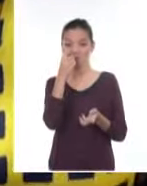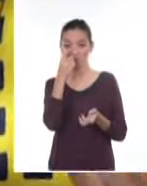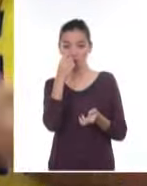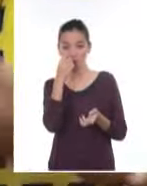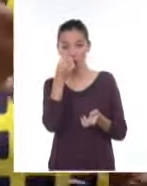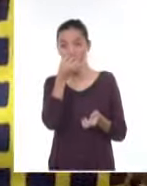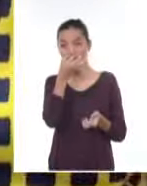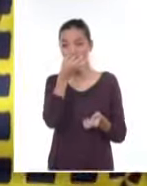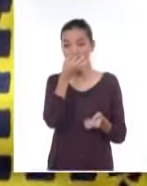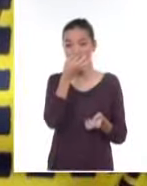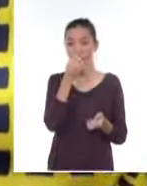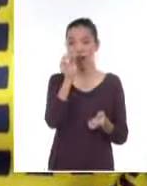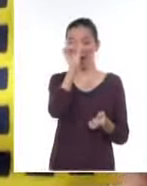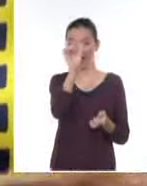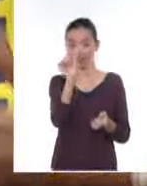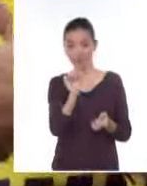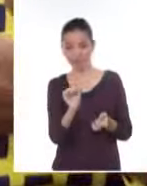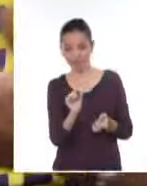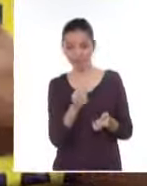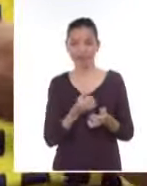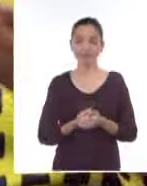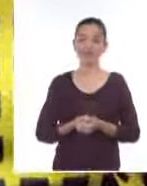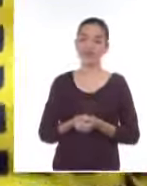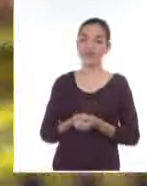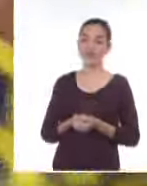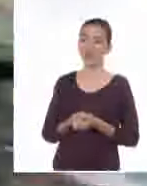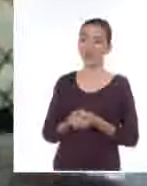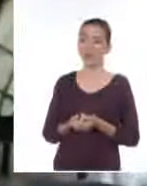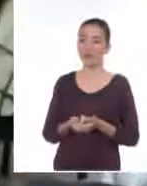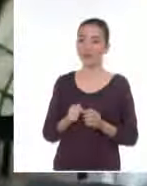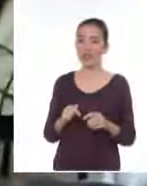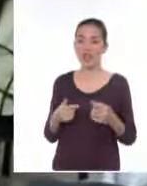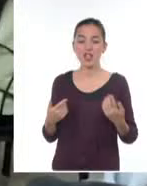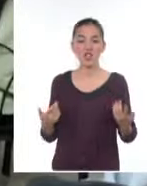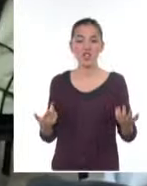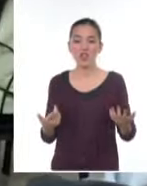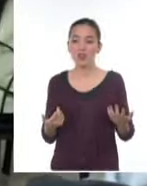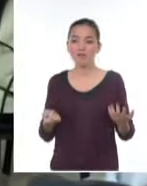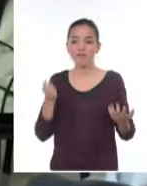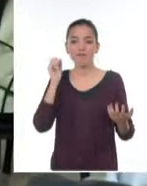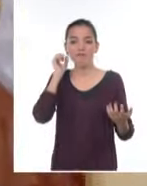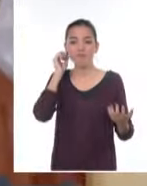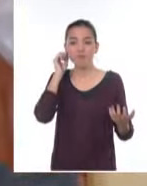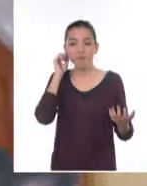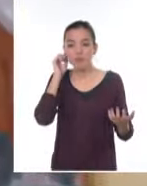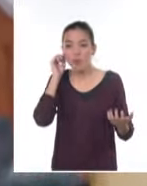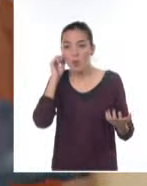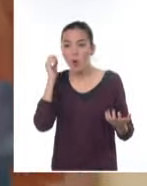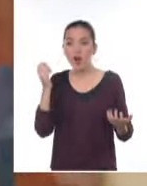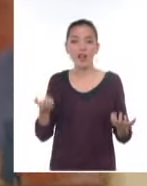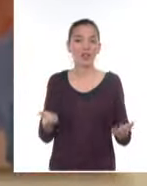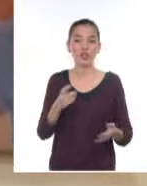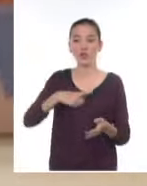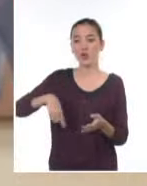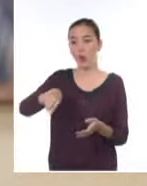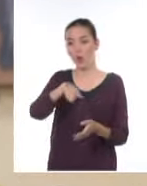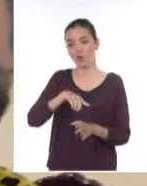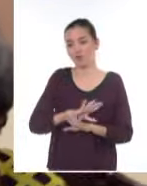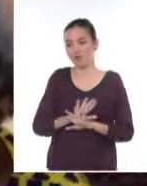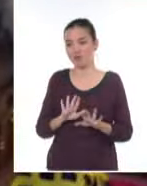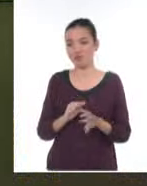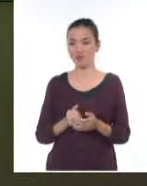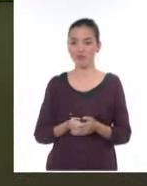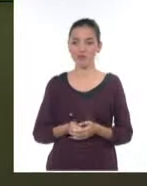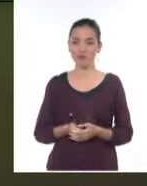diáspora. Eso se lo vamos a dedicar. Un tema totalmente de género. Robier Mesa y Karina Sotomayor, Canal Cubano de